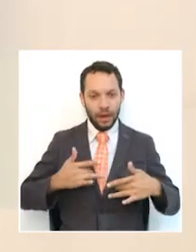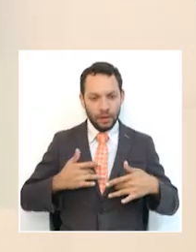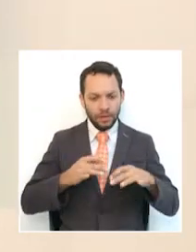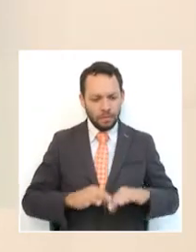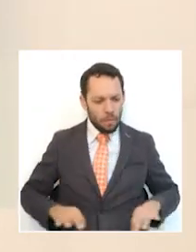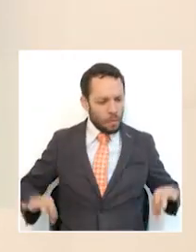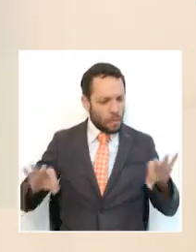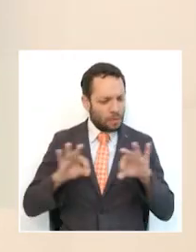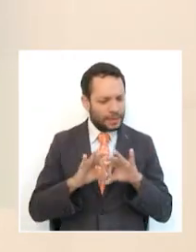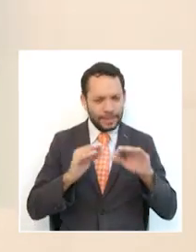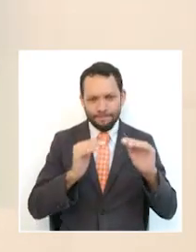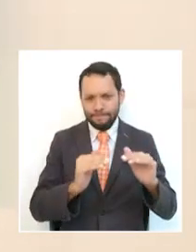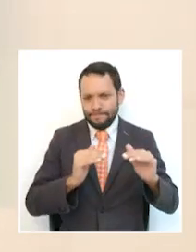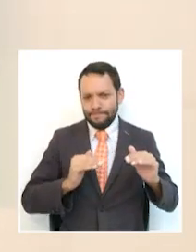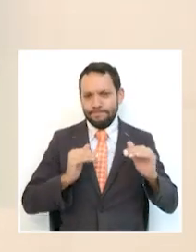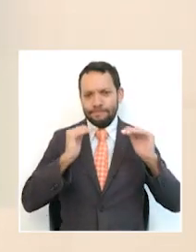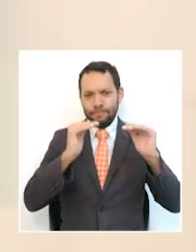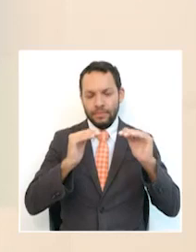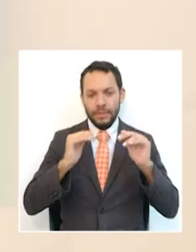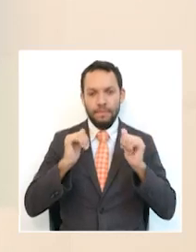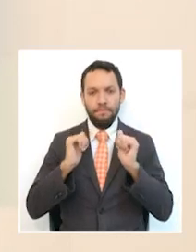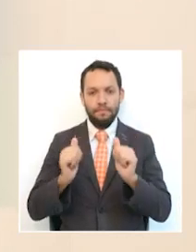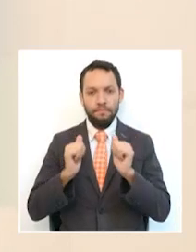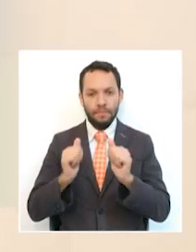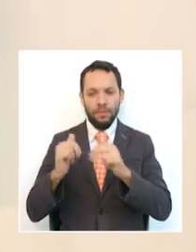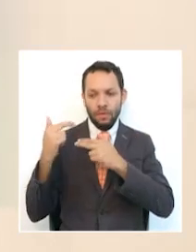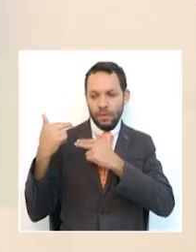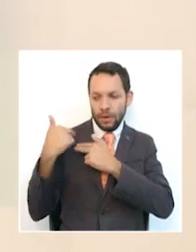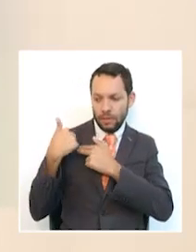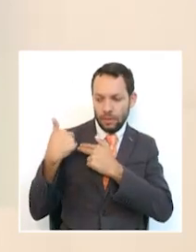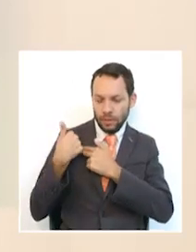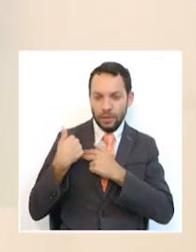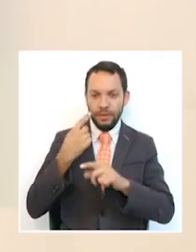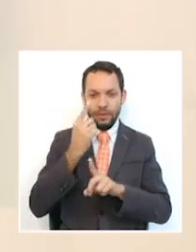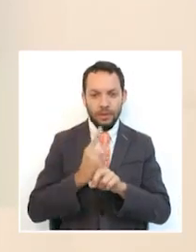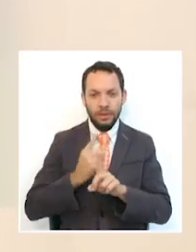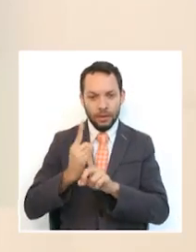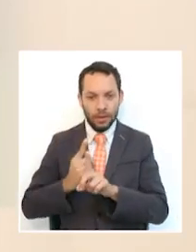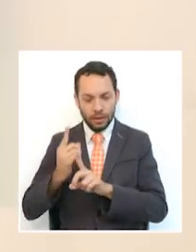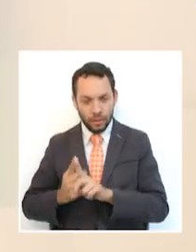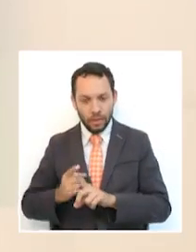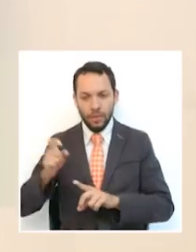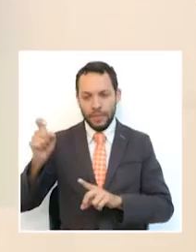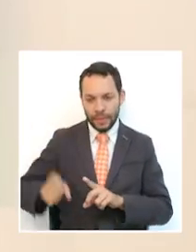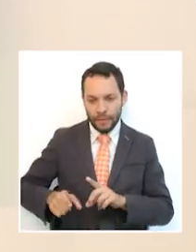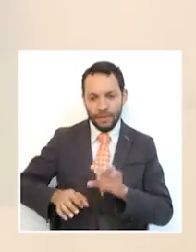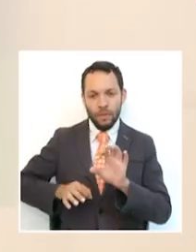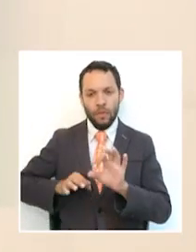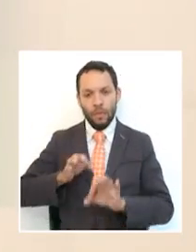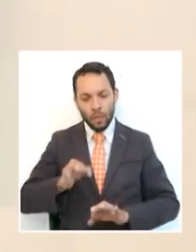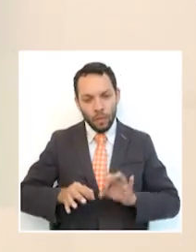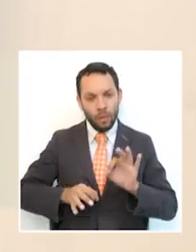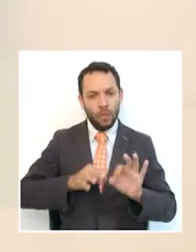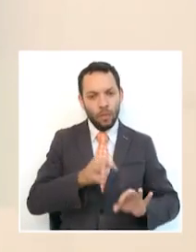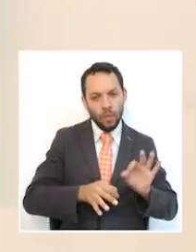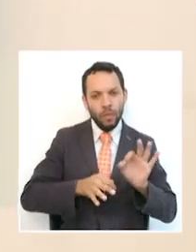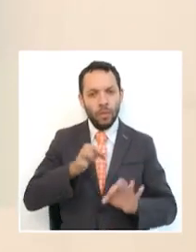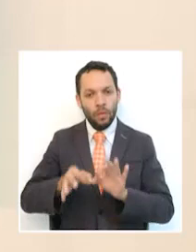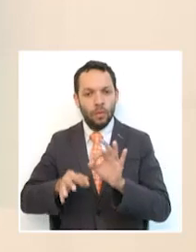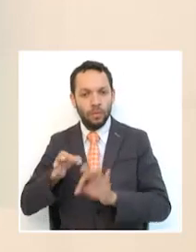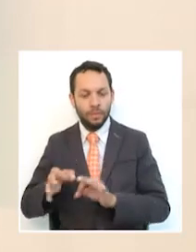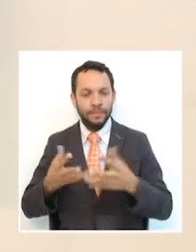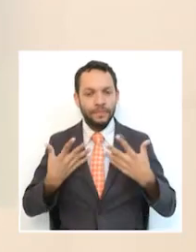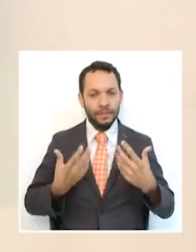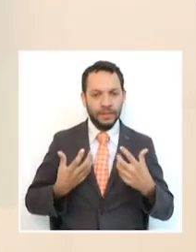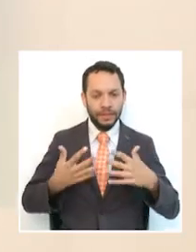importante que tenemos y es responsabilidad de cada uno de nosotros cuidar de ella a diario queremos en este